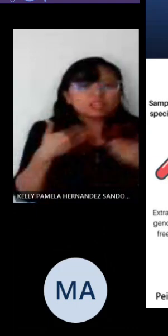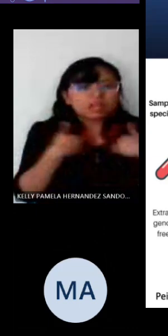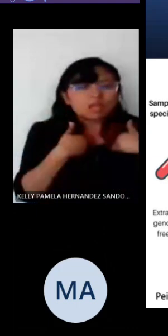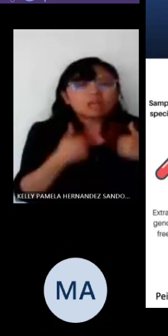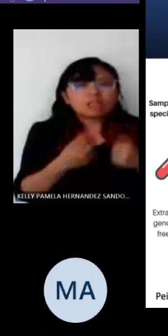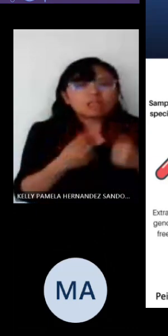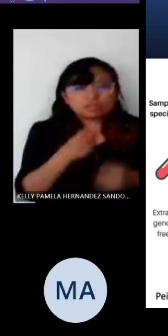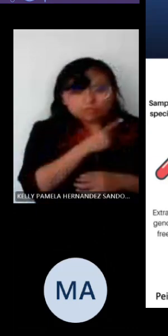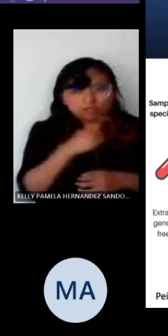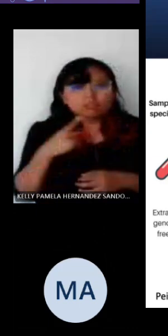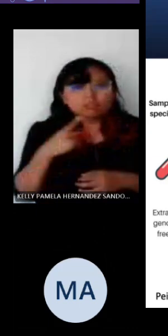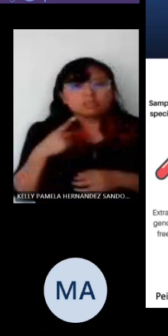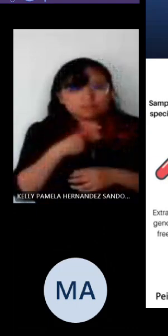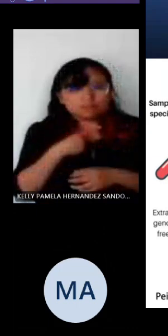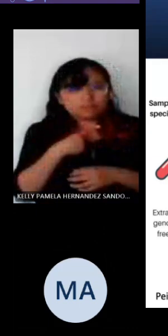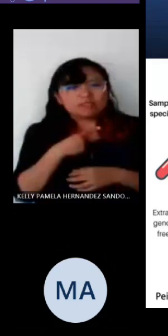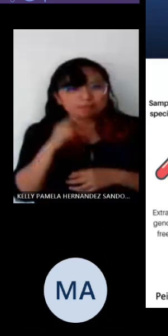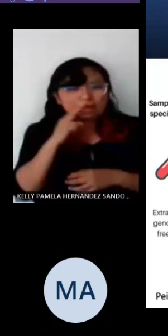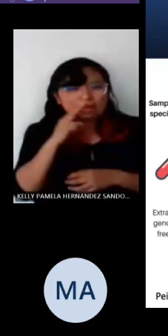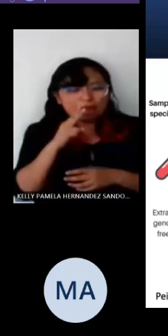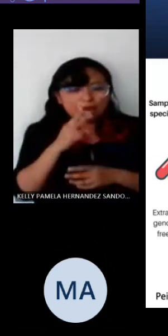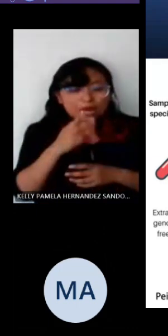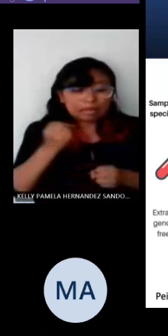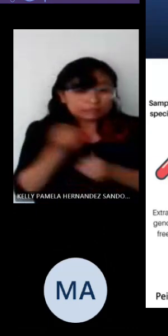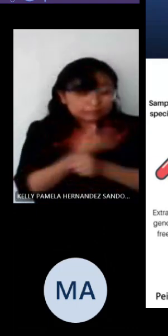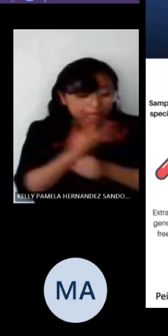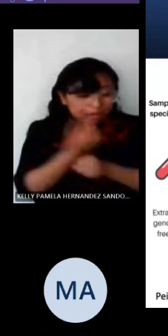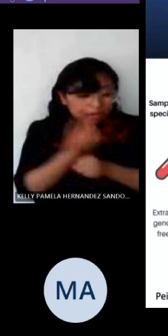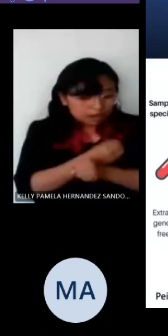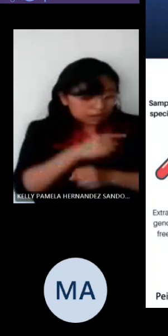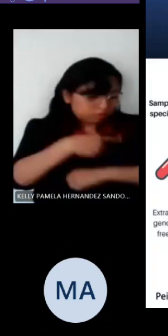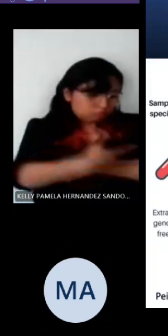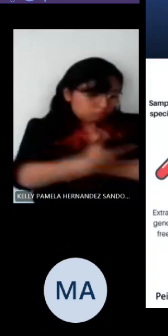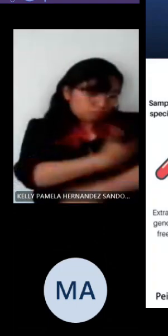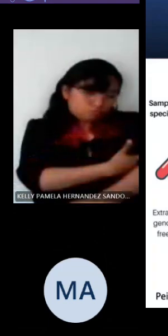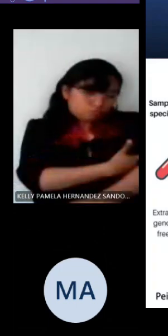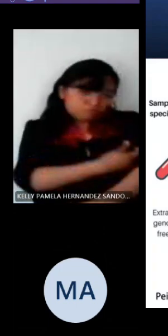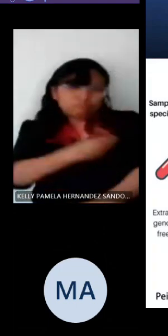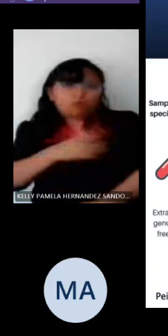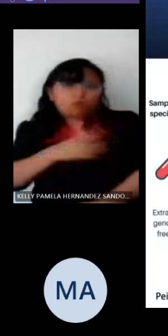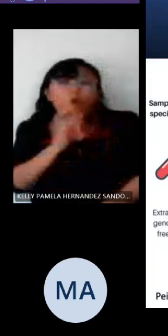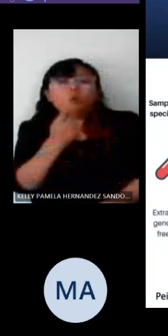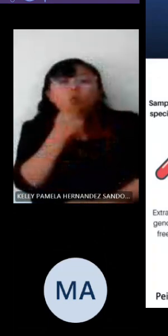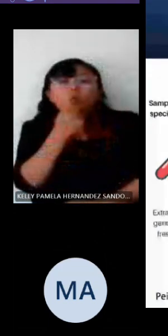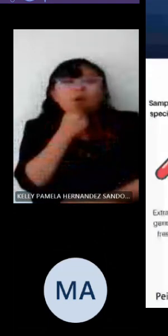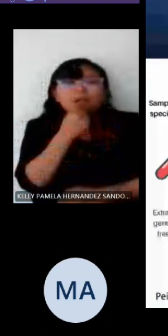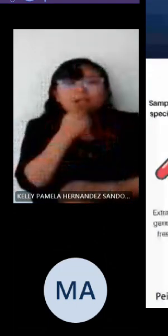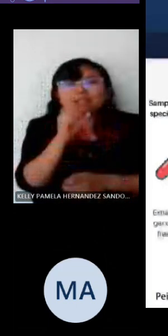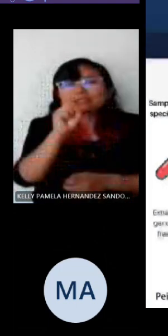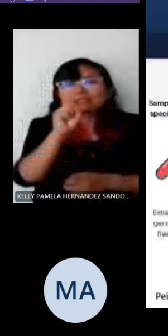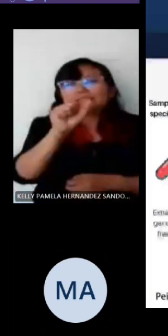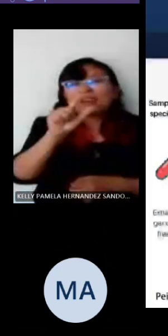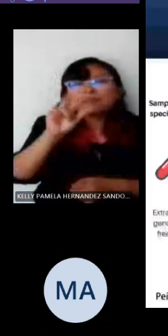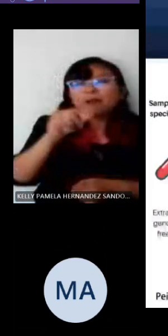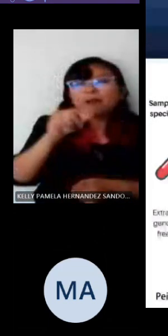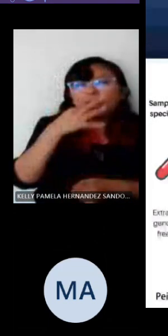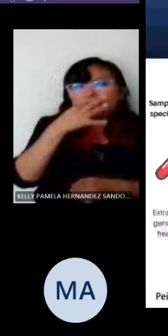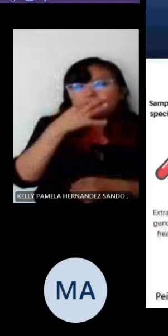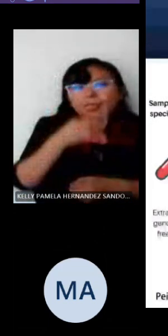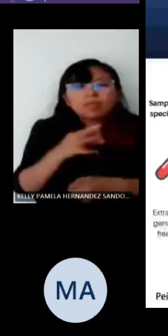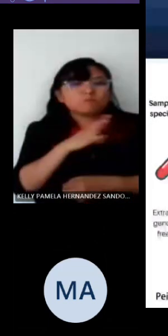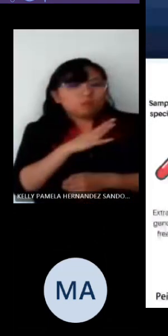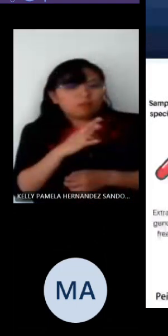extraer la muestra de sangre. Y puede ser una muestra de sangre o puede ser una muestra de saliva, que es lo que habitualmente tenemos